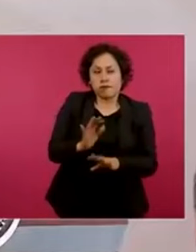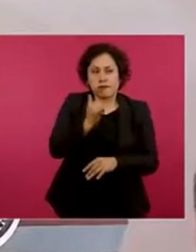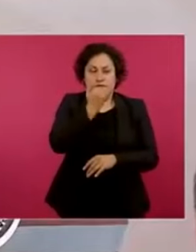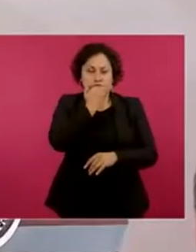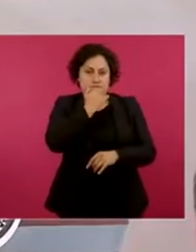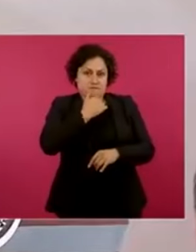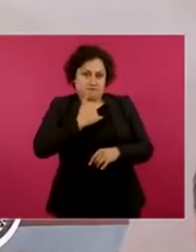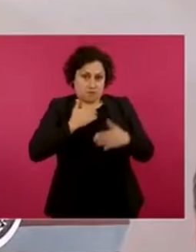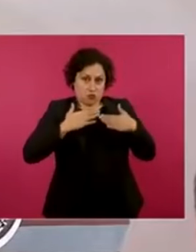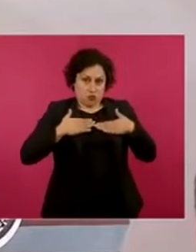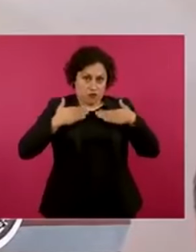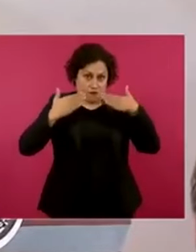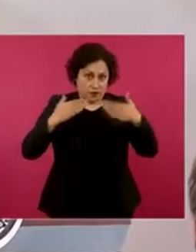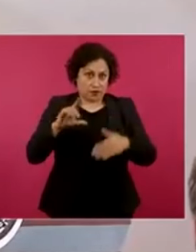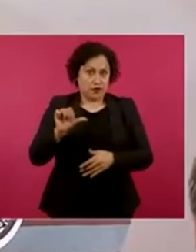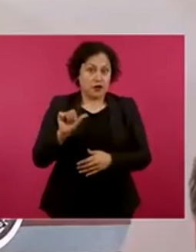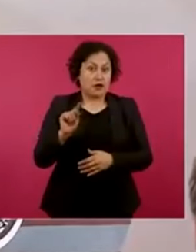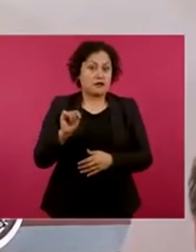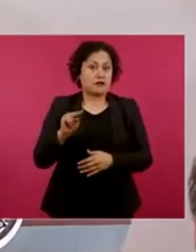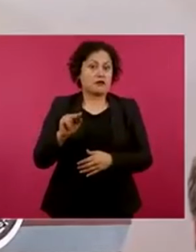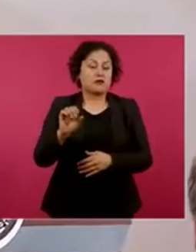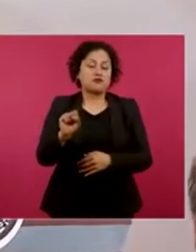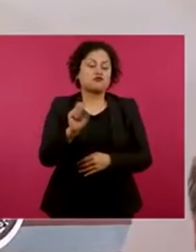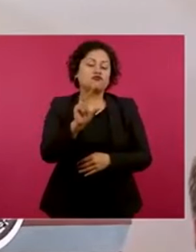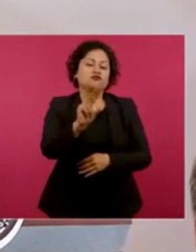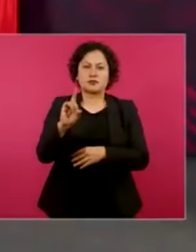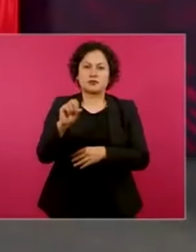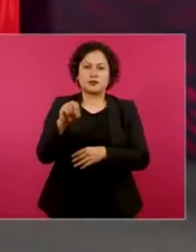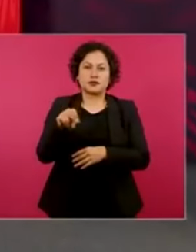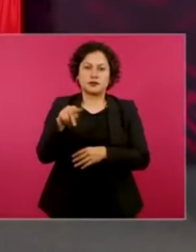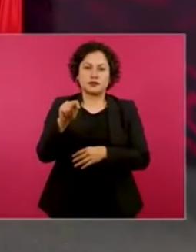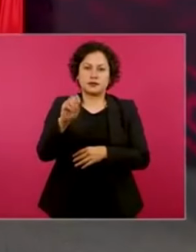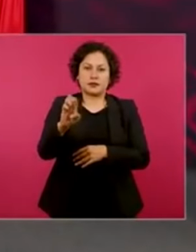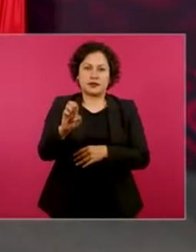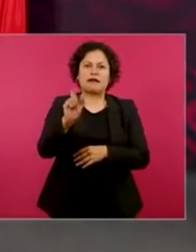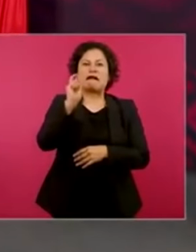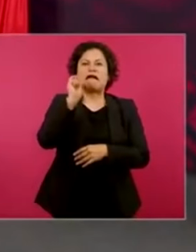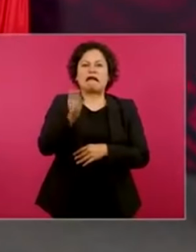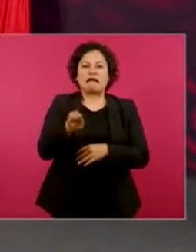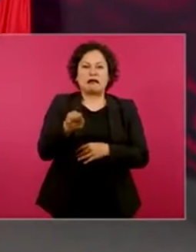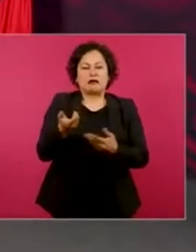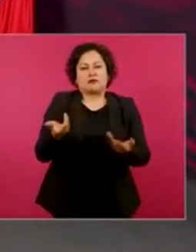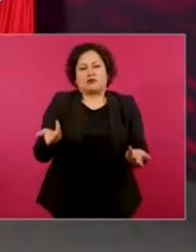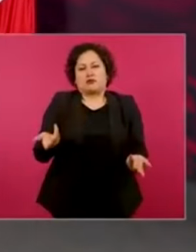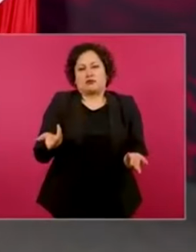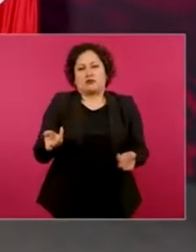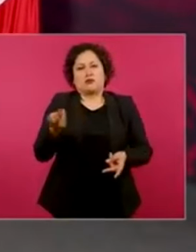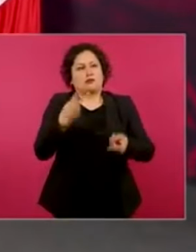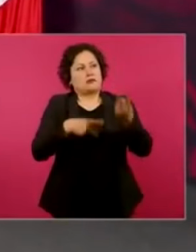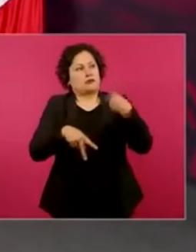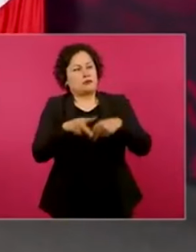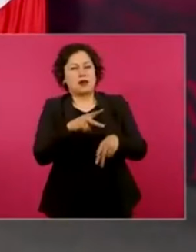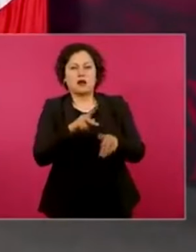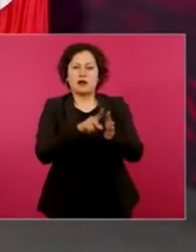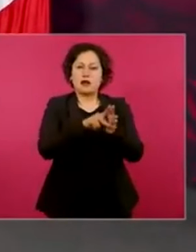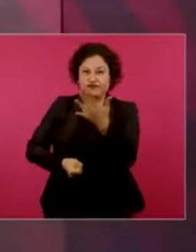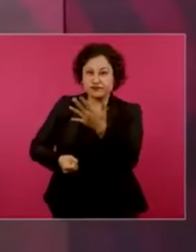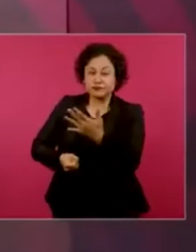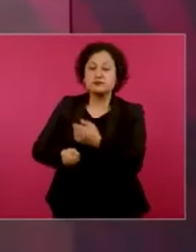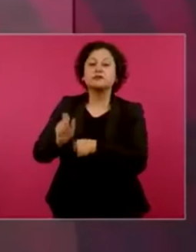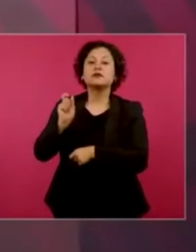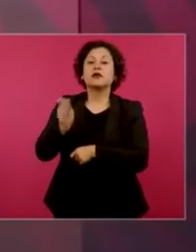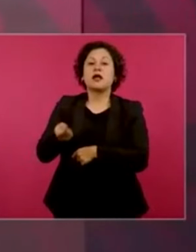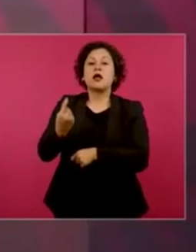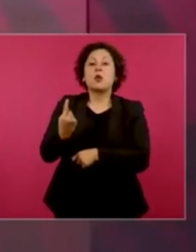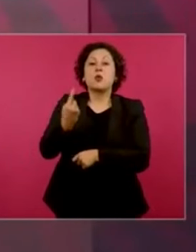como Latinus que tienen sus propios vehículos y que por eso lo pueden hacer? Y aunque López Obrador reconoció que en la región operan dos grupos